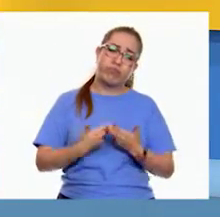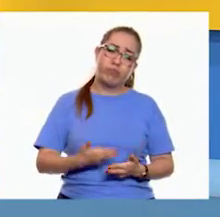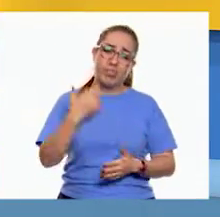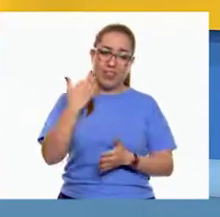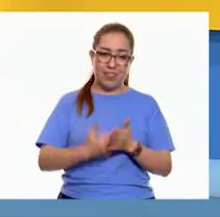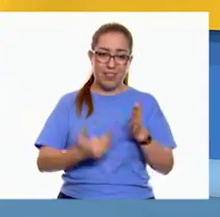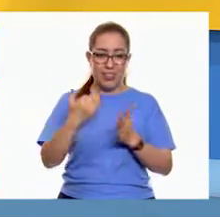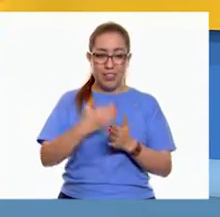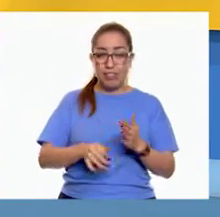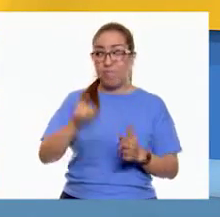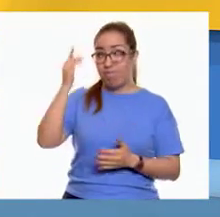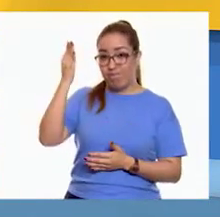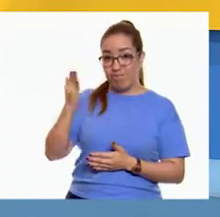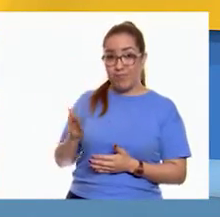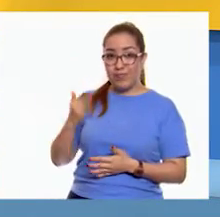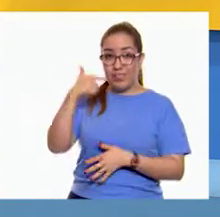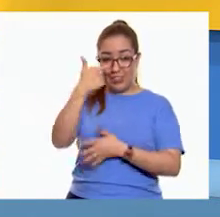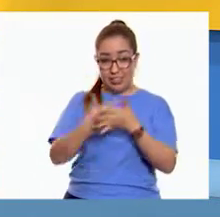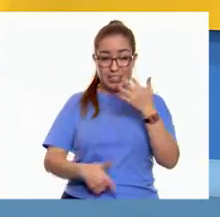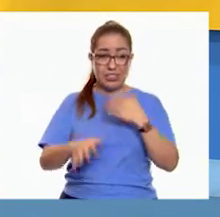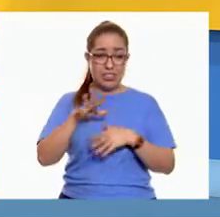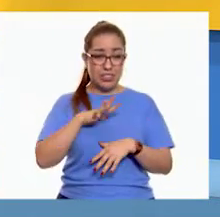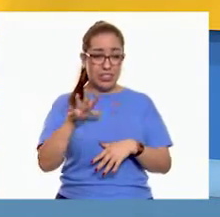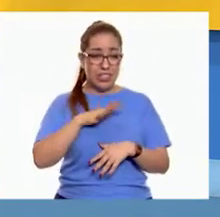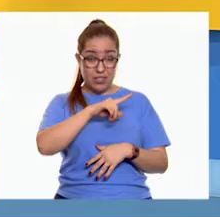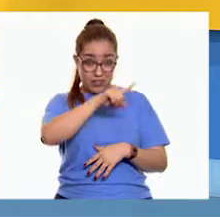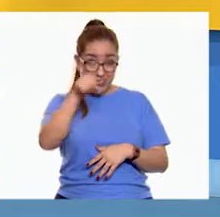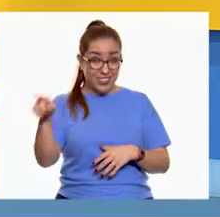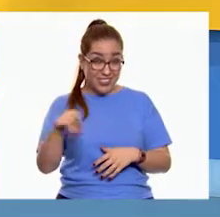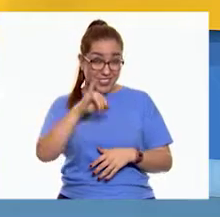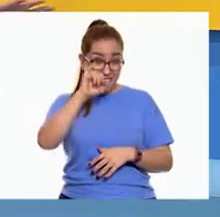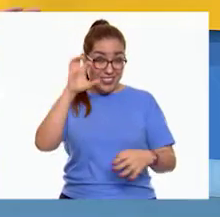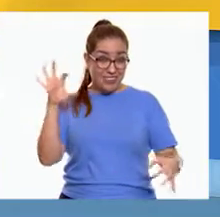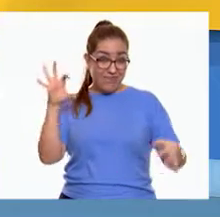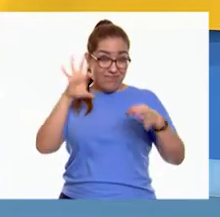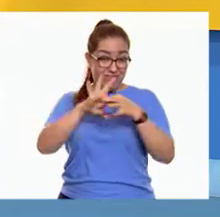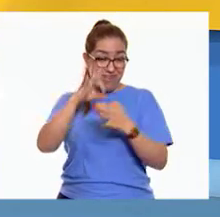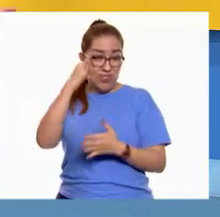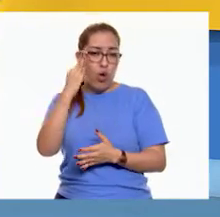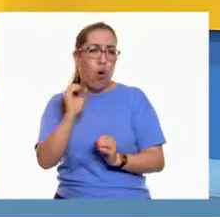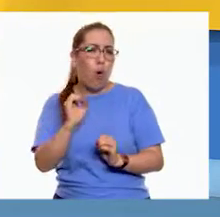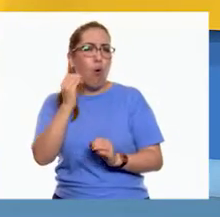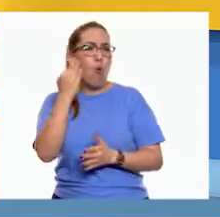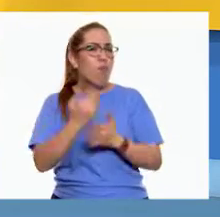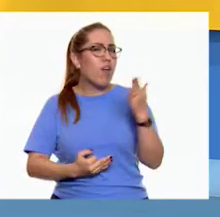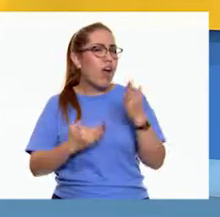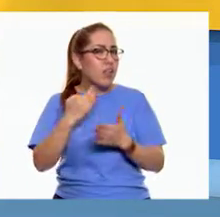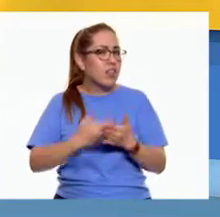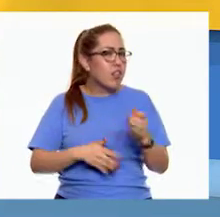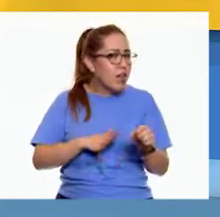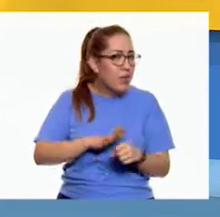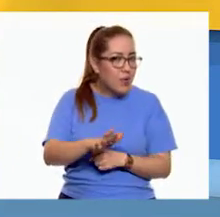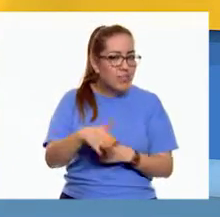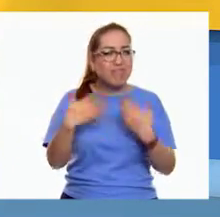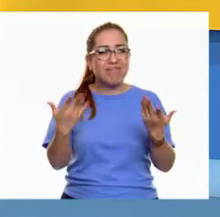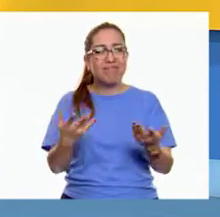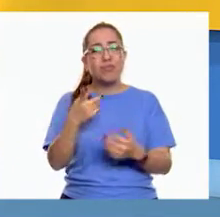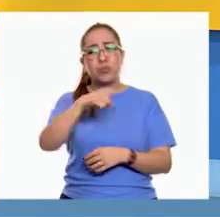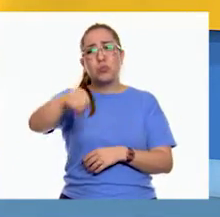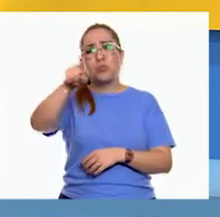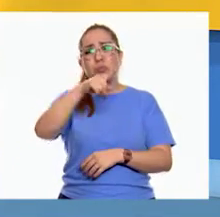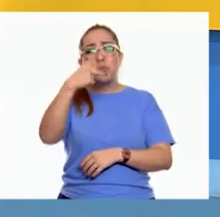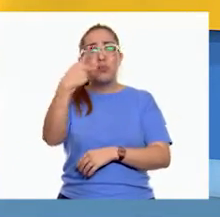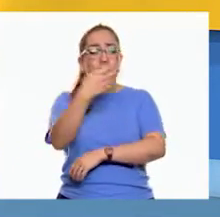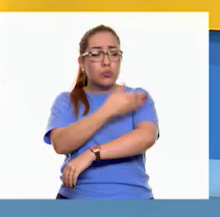esta lista aparecieron los acontecimientos que ustedes esperaban? ¿O cuáles creen que nos hicieron falta? Les invitamos a que lo discutan con